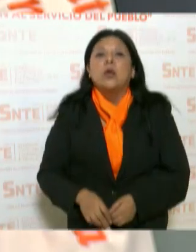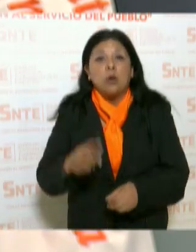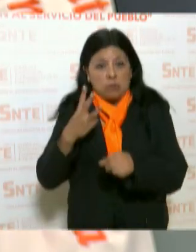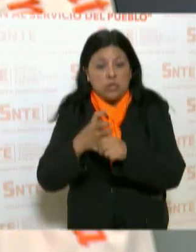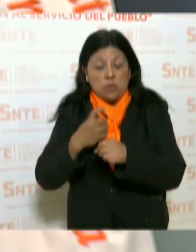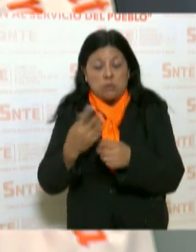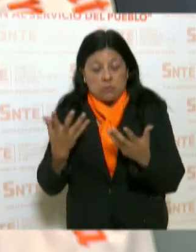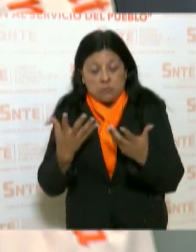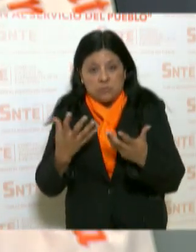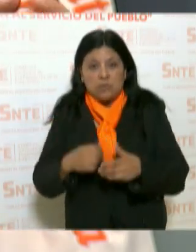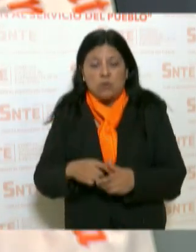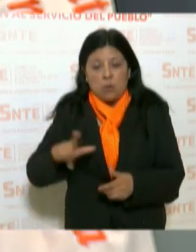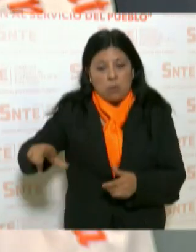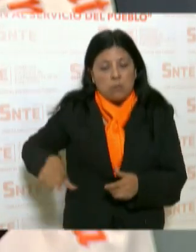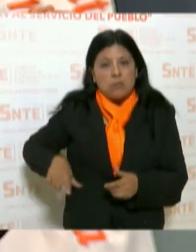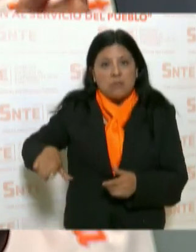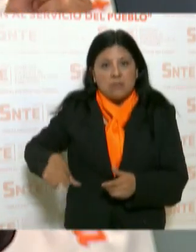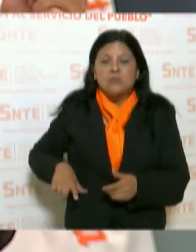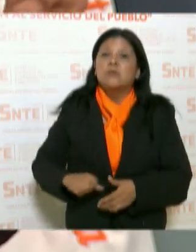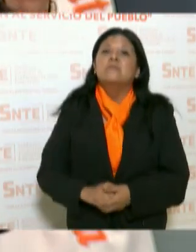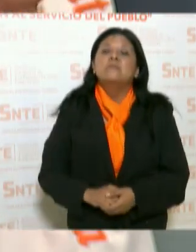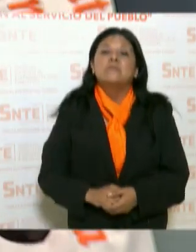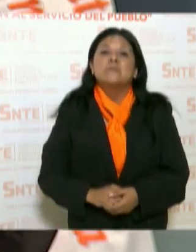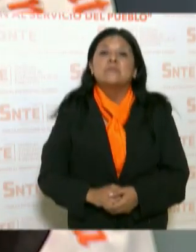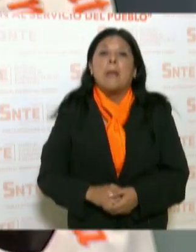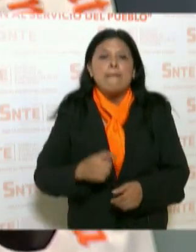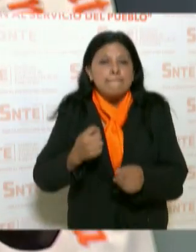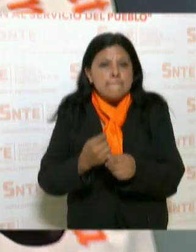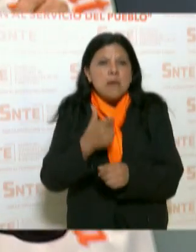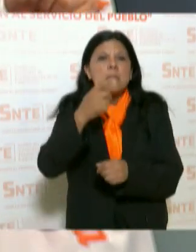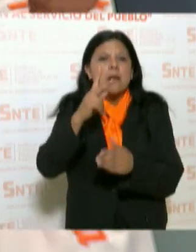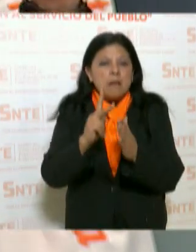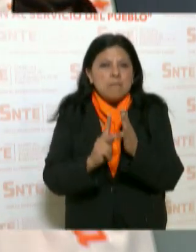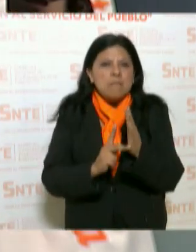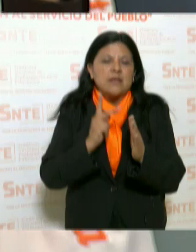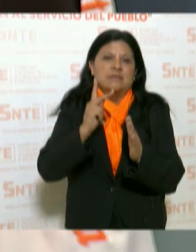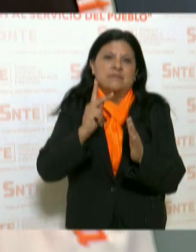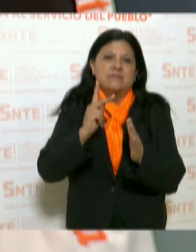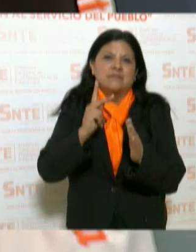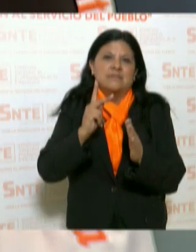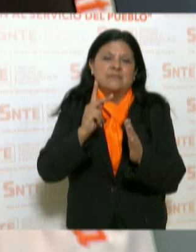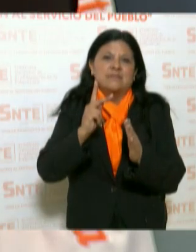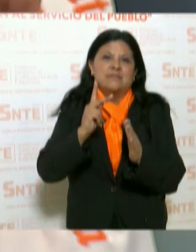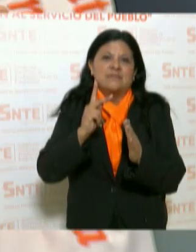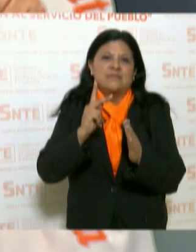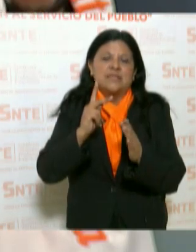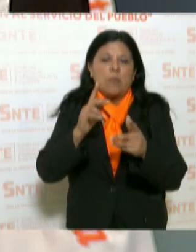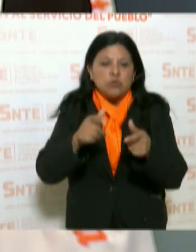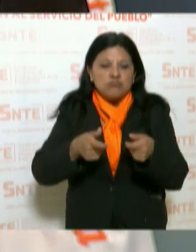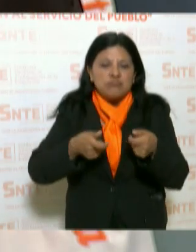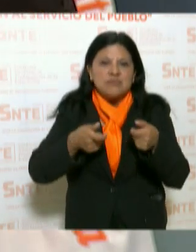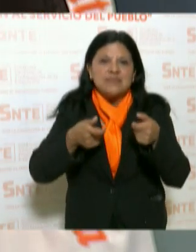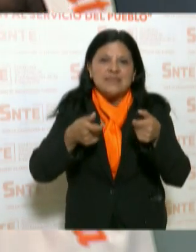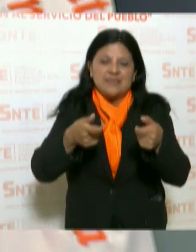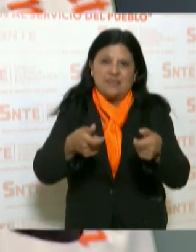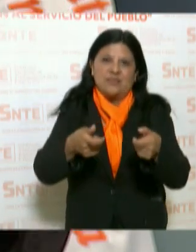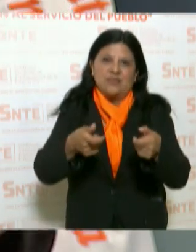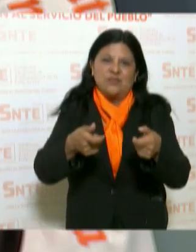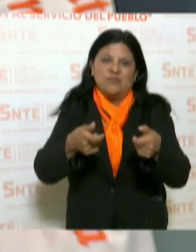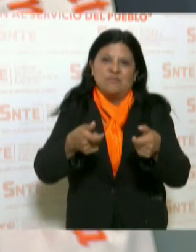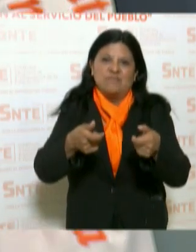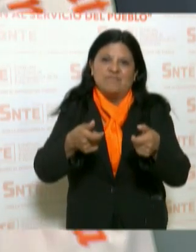haciendo es que por primera vez estamos entregando de manera